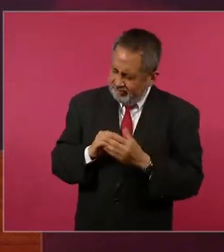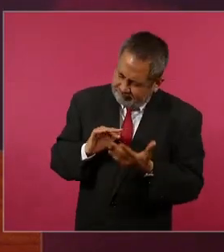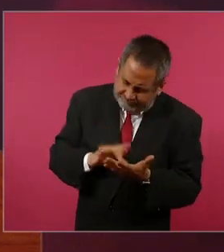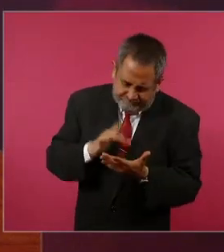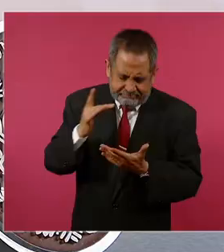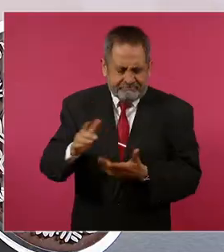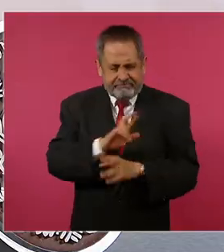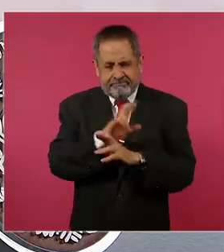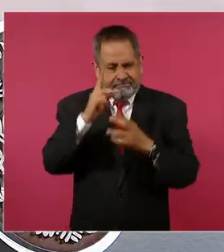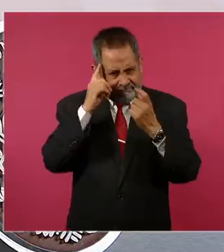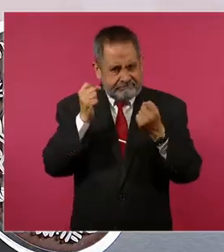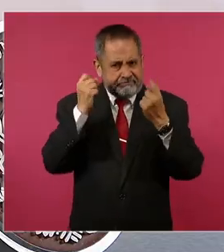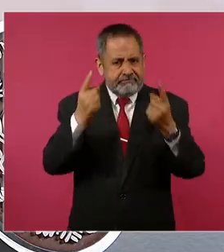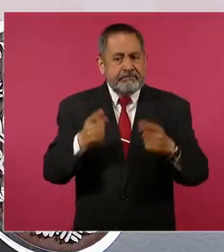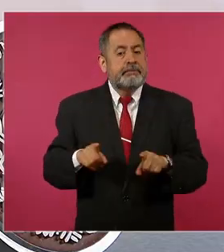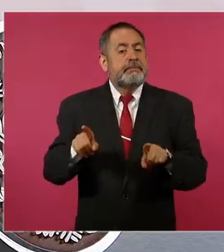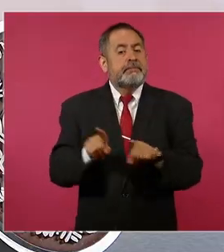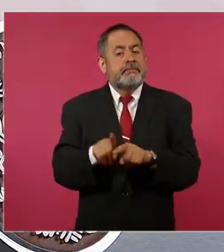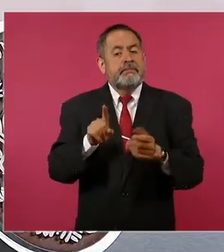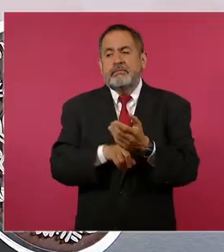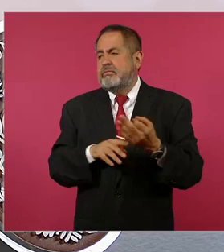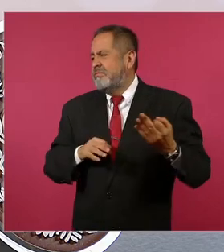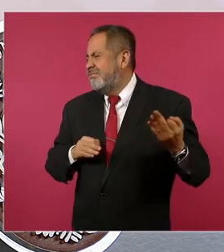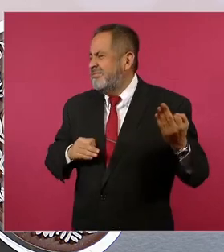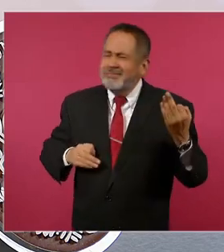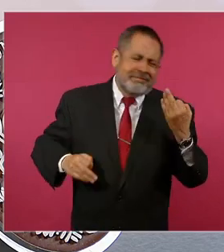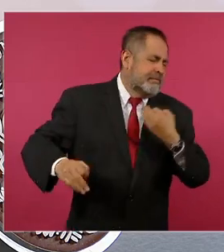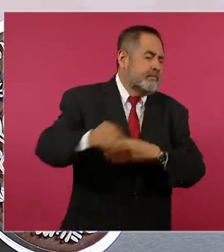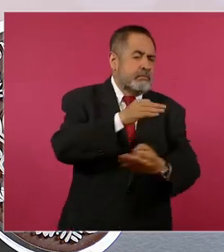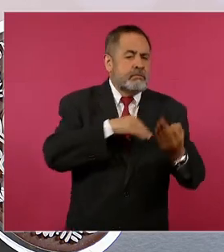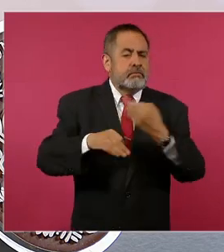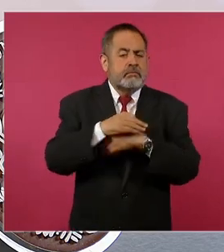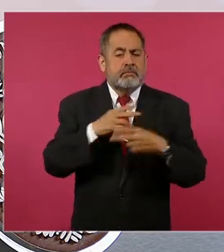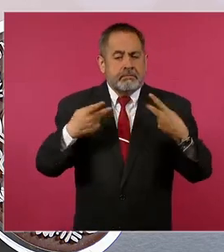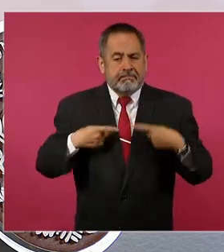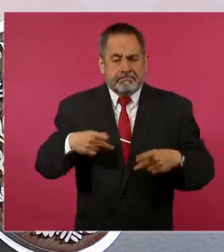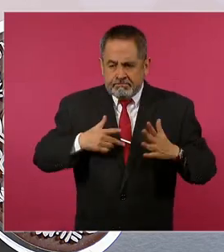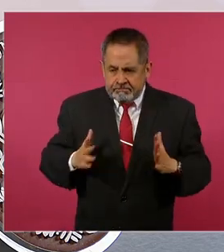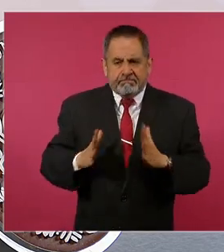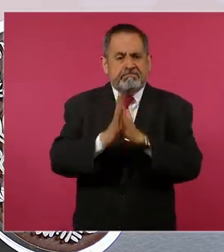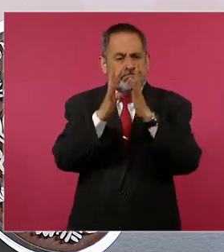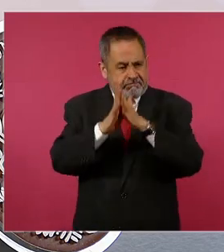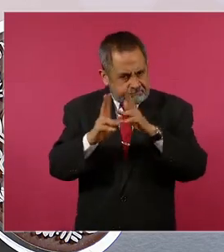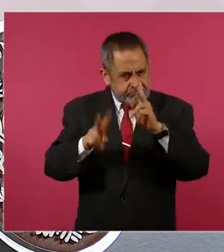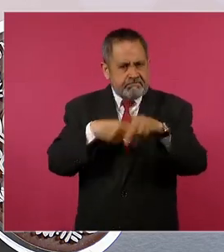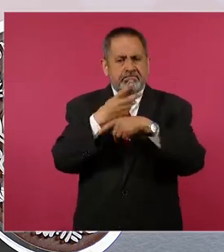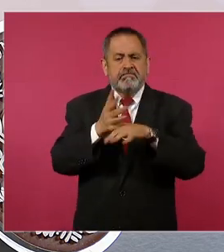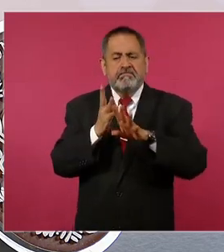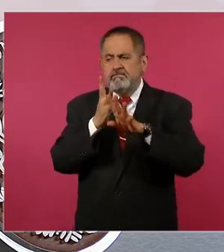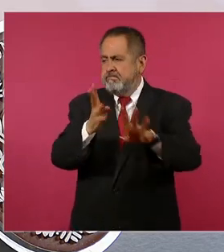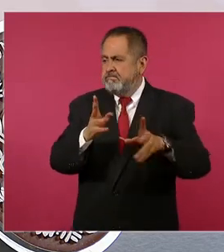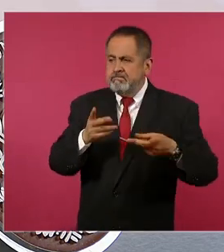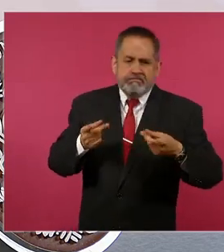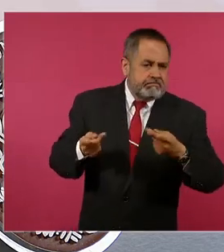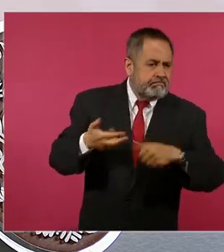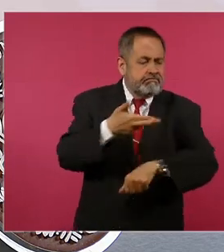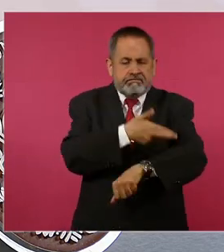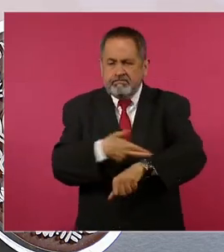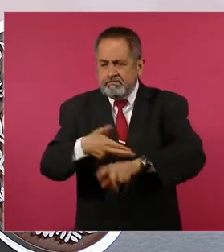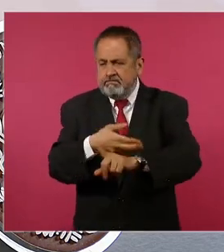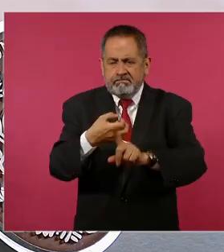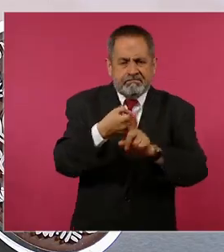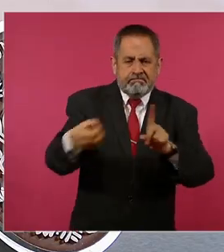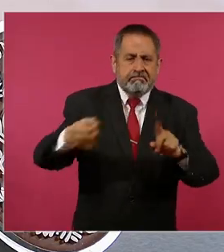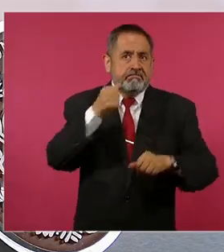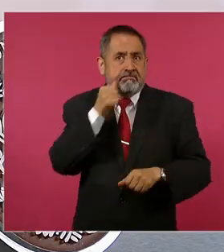igualmente a toda la ciudadanía que participó en el desarrollo de la jornada